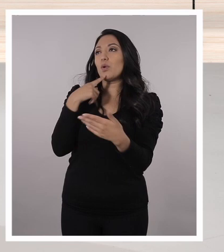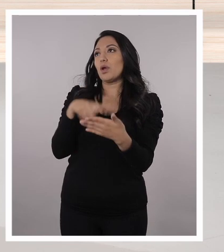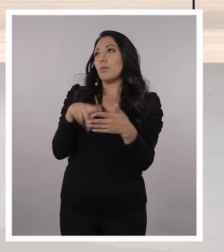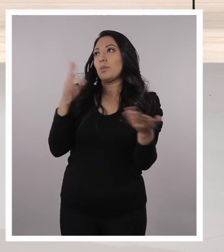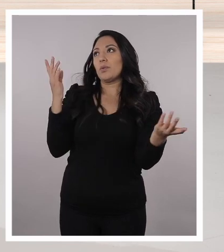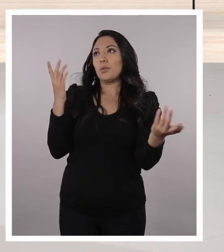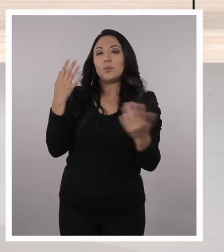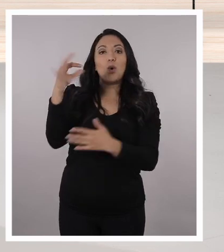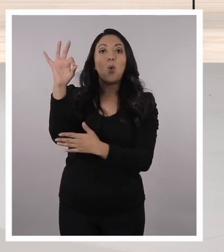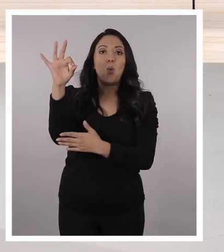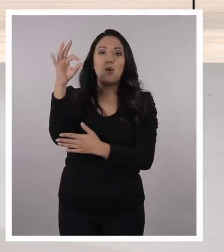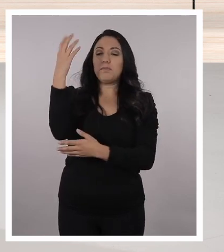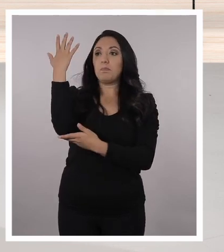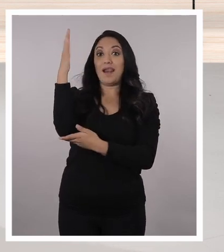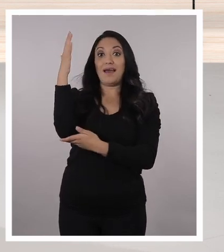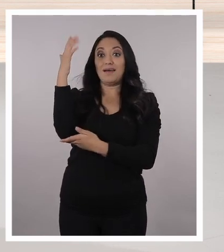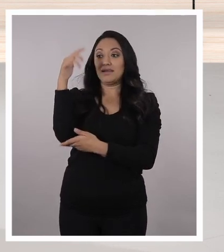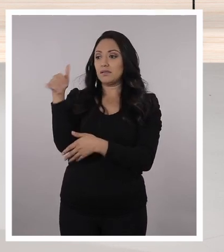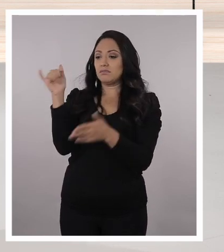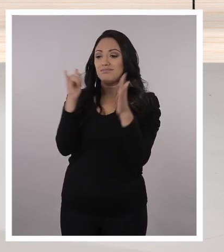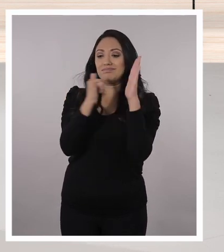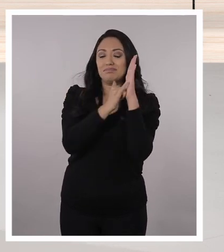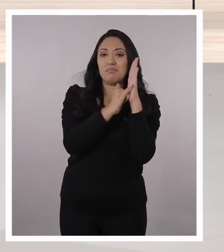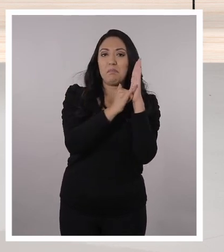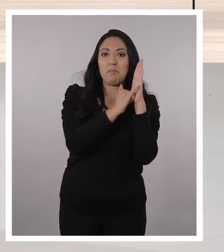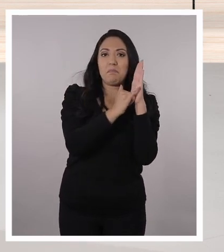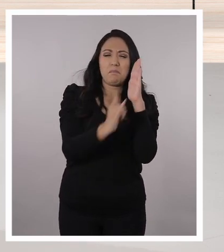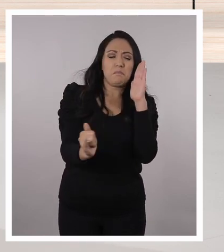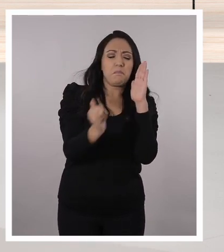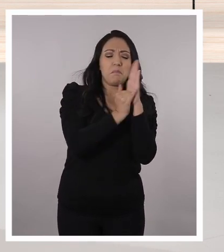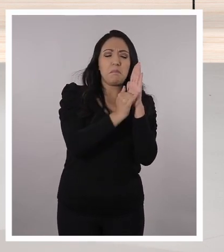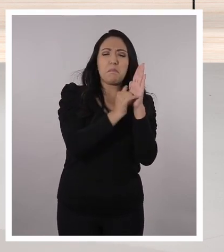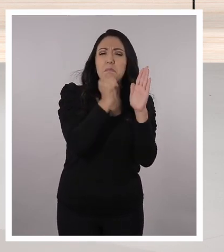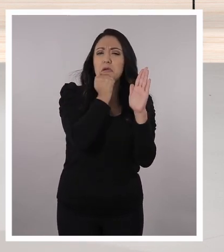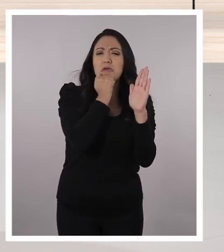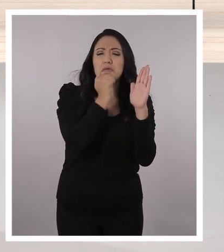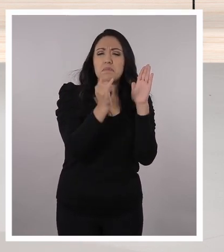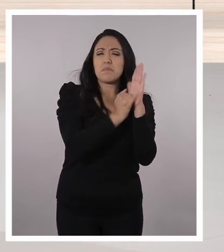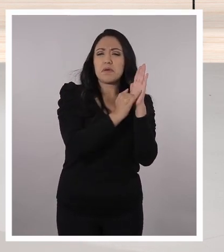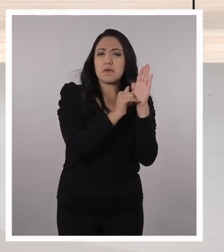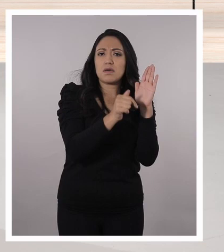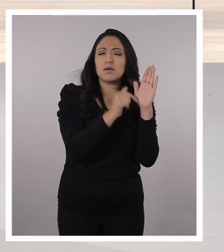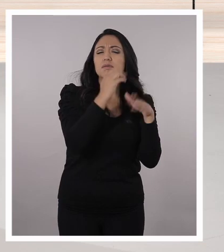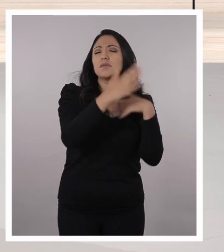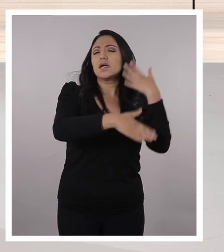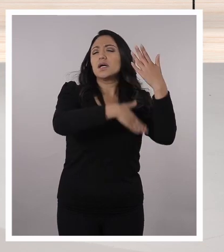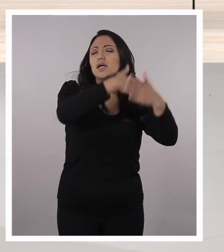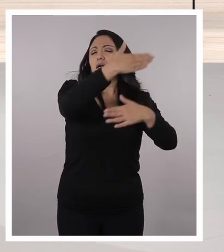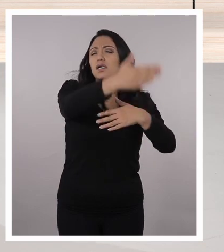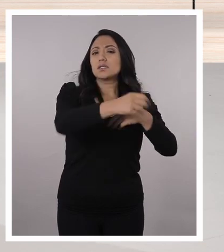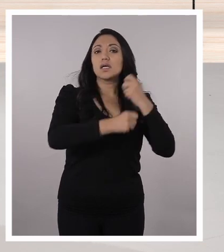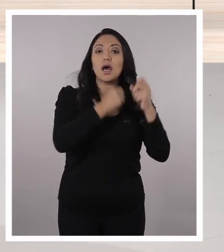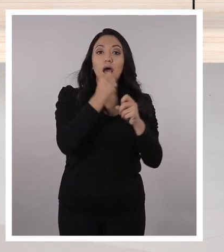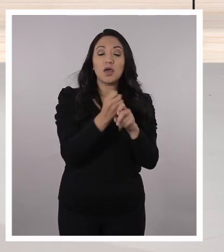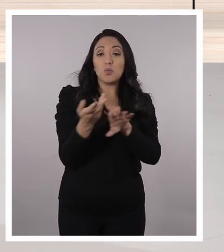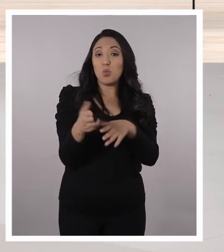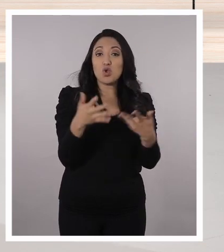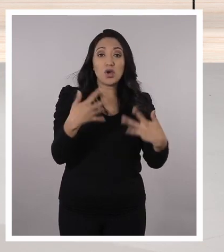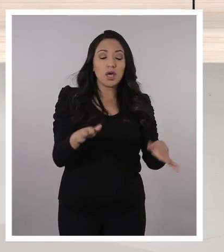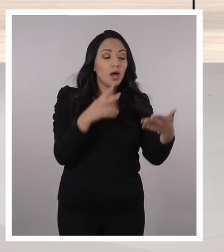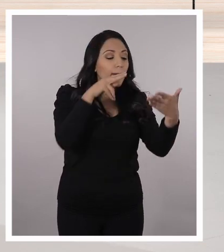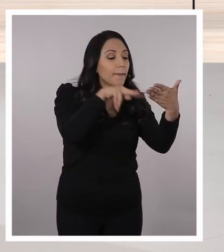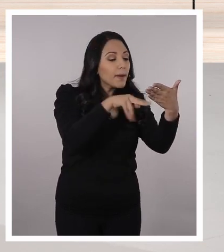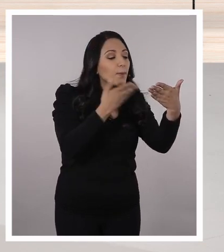especie, en este caso una planta, se queda en una roca. Y aunque pasen muchos años, después ya de muerta se